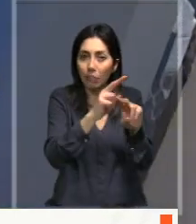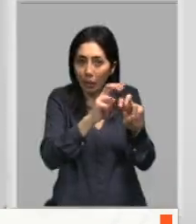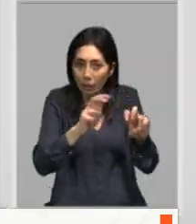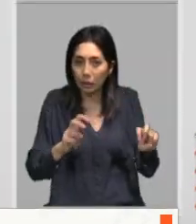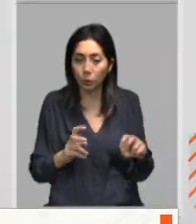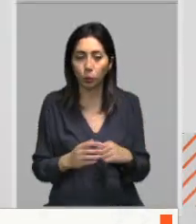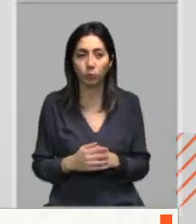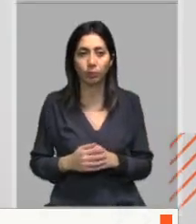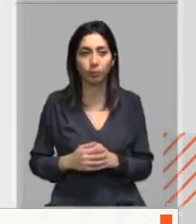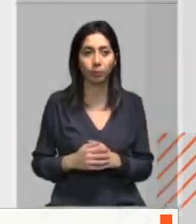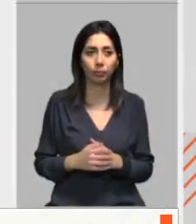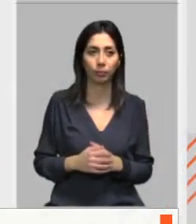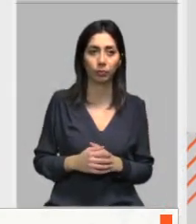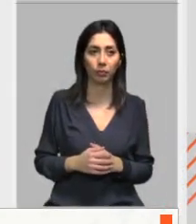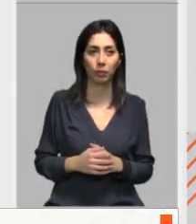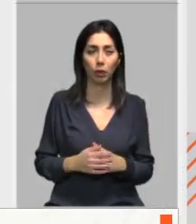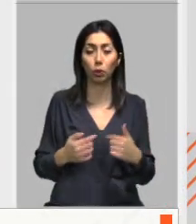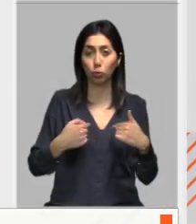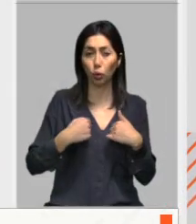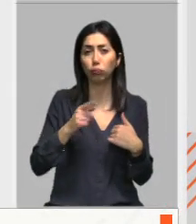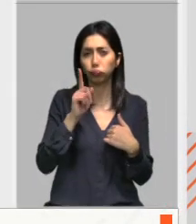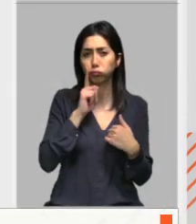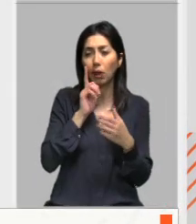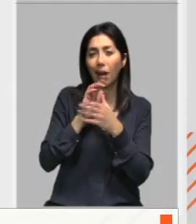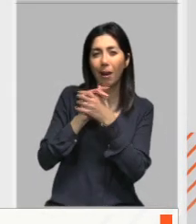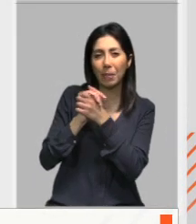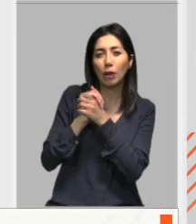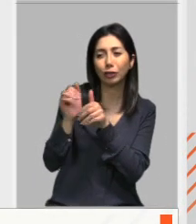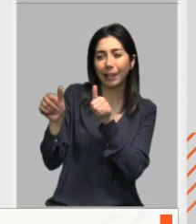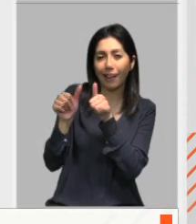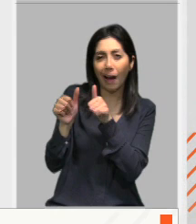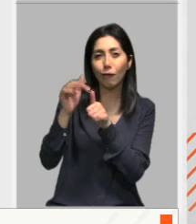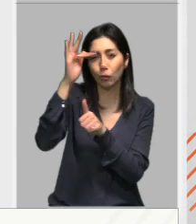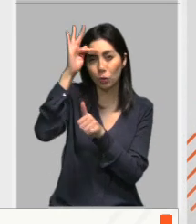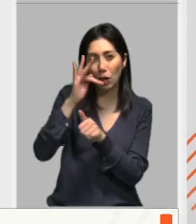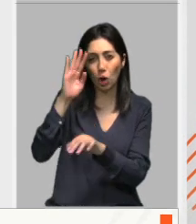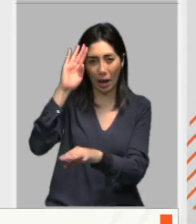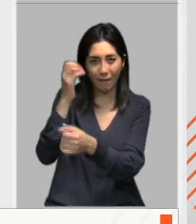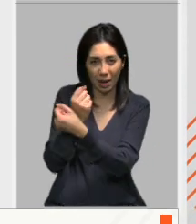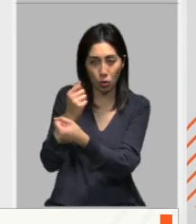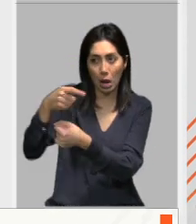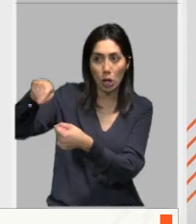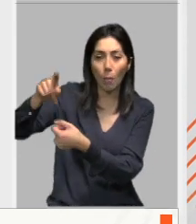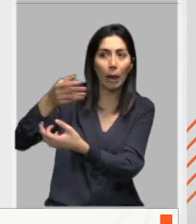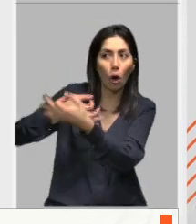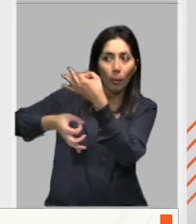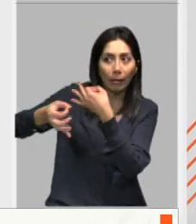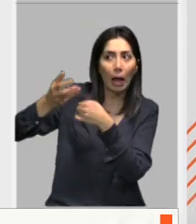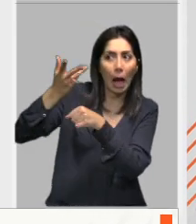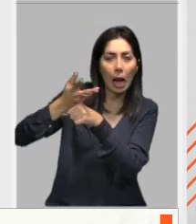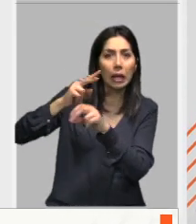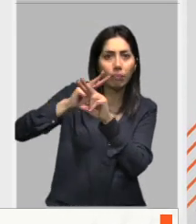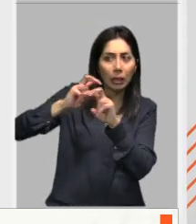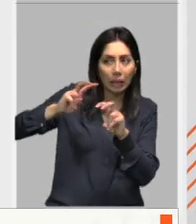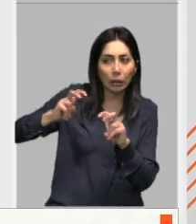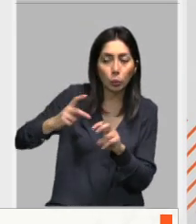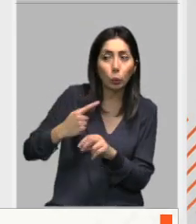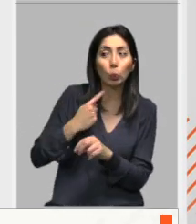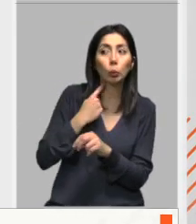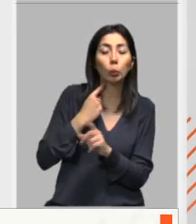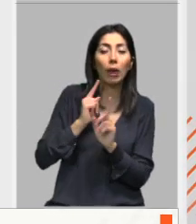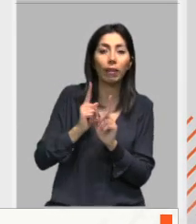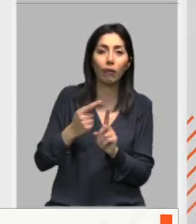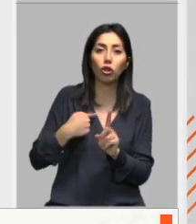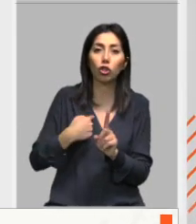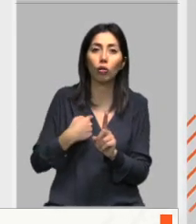contra. Como yo tenía mucha cercanía con funcionarios policiales, me comentaron que había una investigación penal y que debía consultar